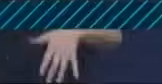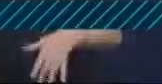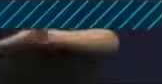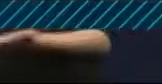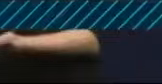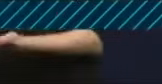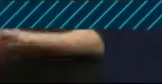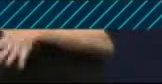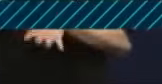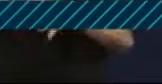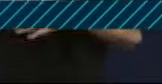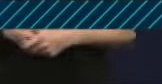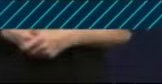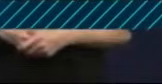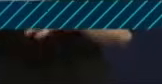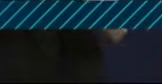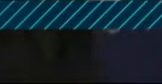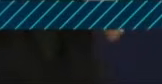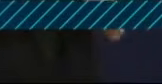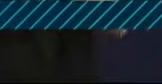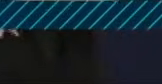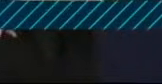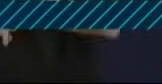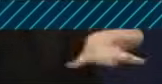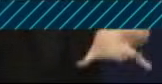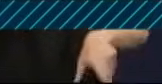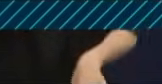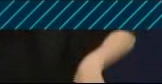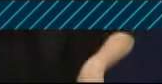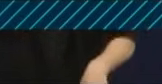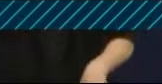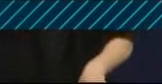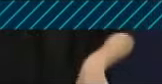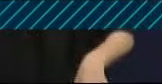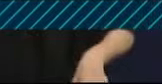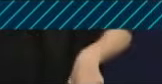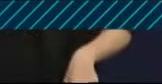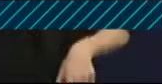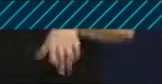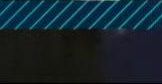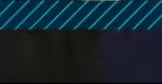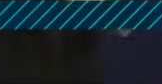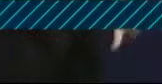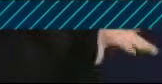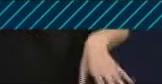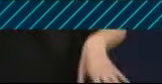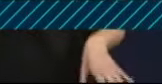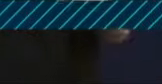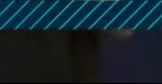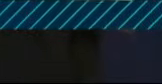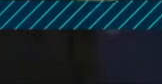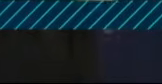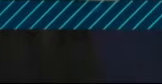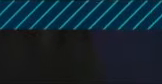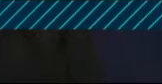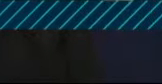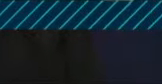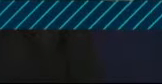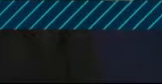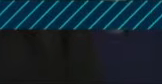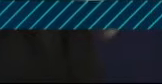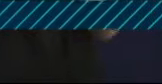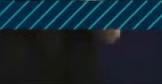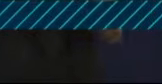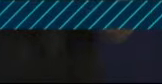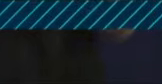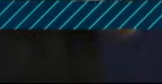de los audios de público conocimiento que se difundieron durante la última semana, cabe hacer algunas aclaraciones. El